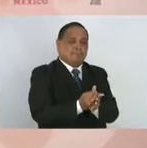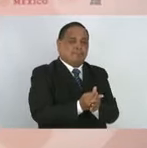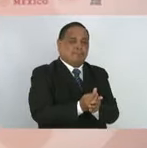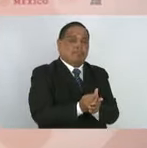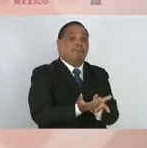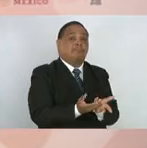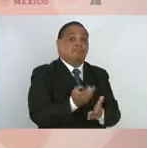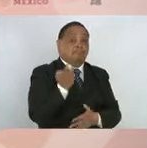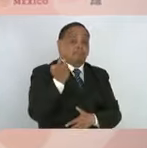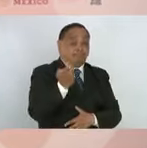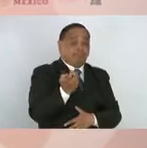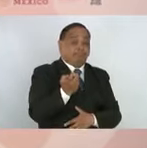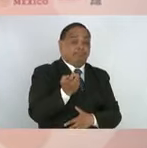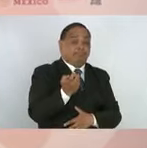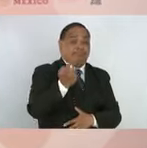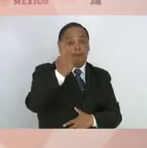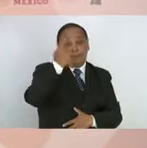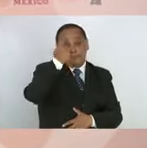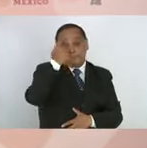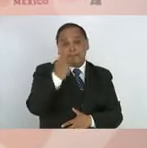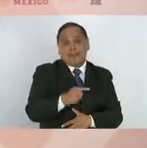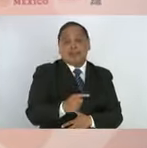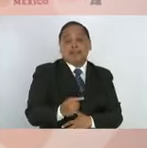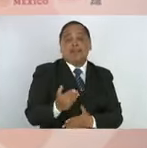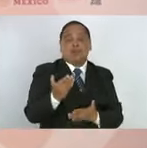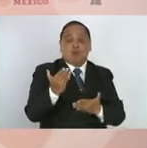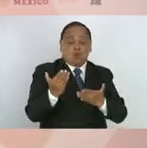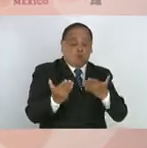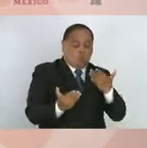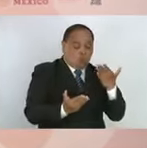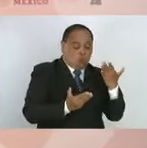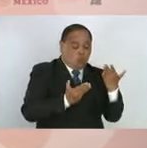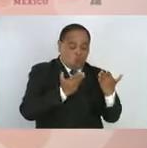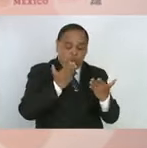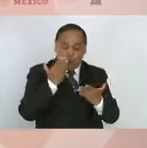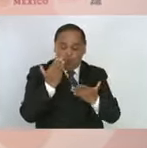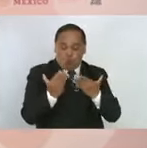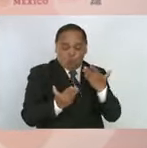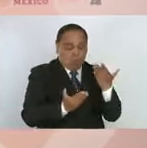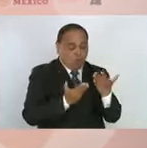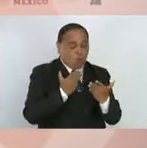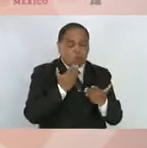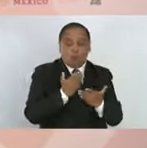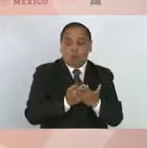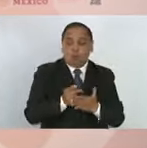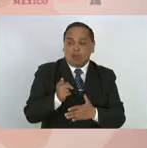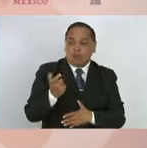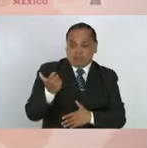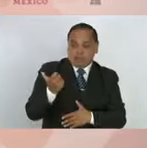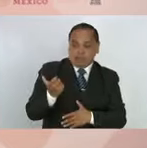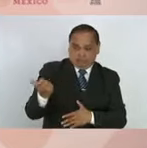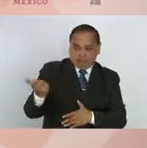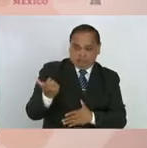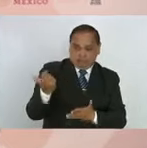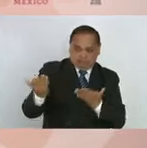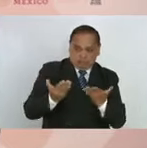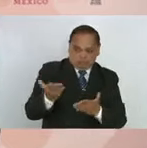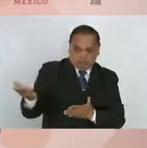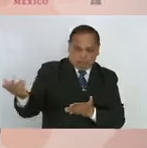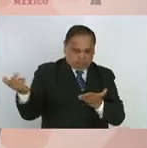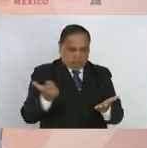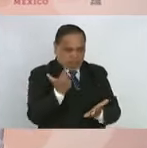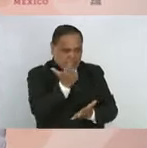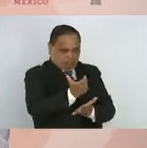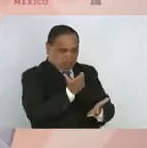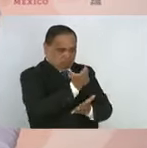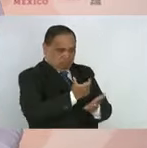para que estudiara, repito, el que tuviese para pagar colegiatura.